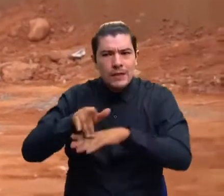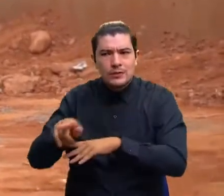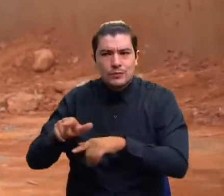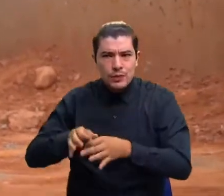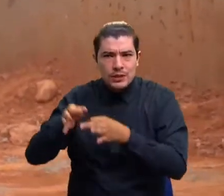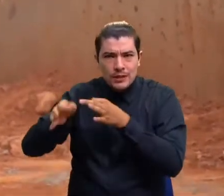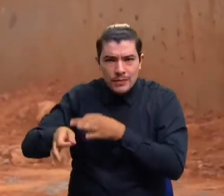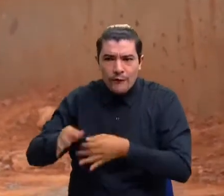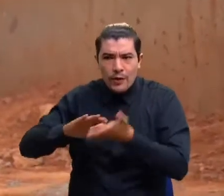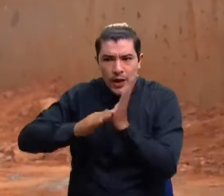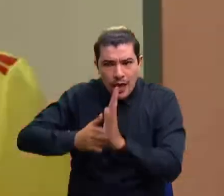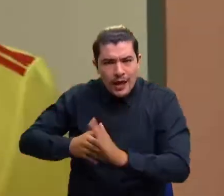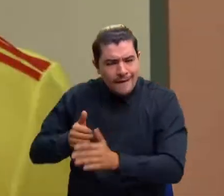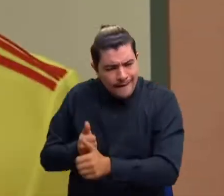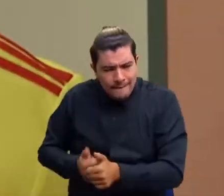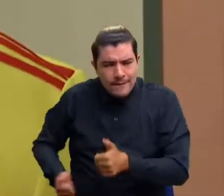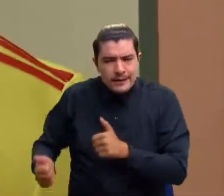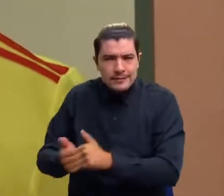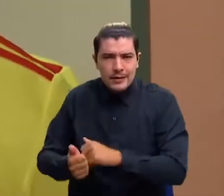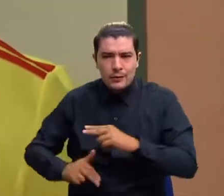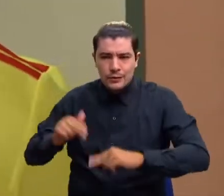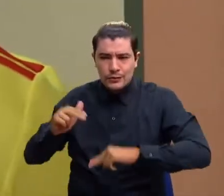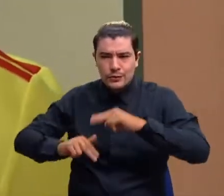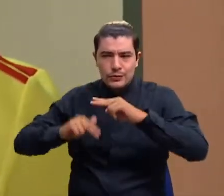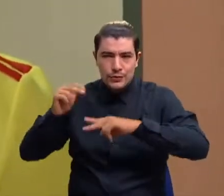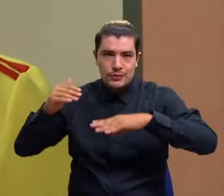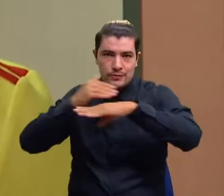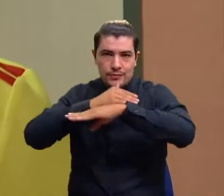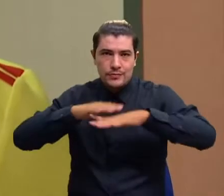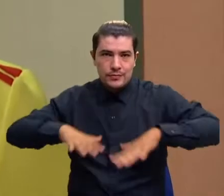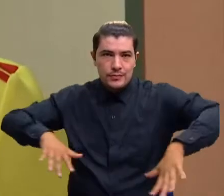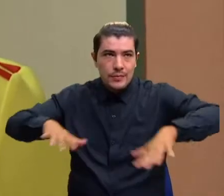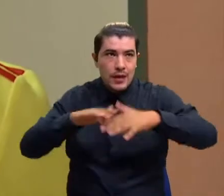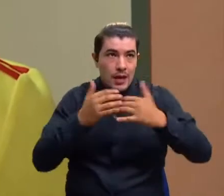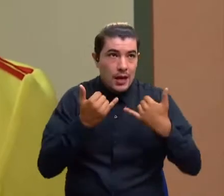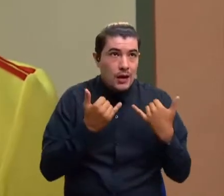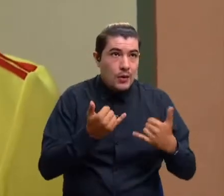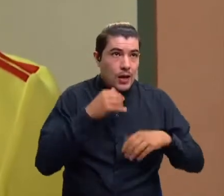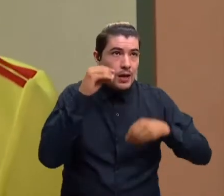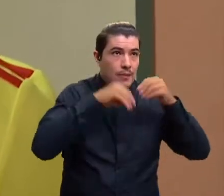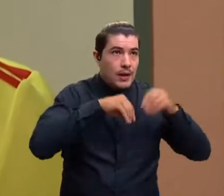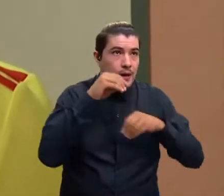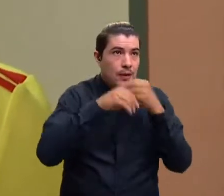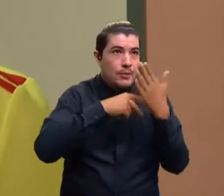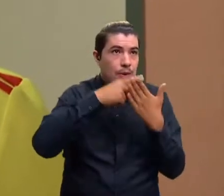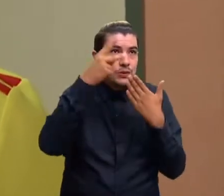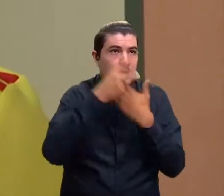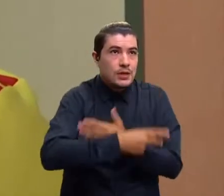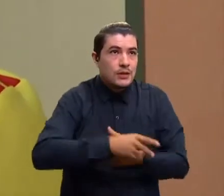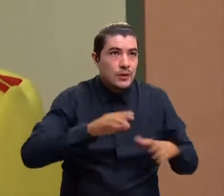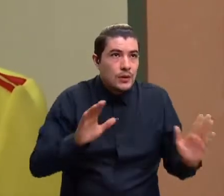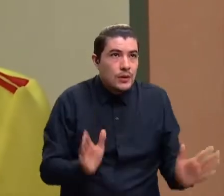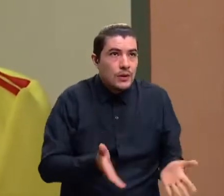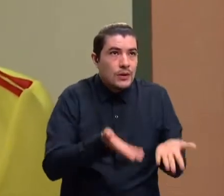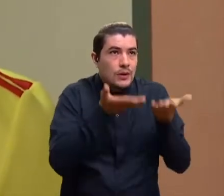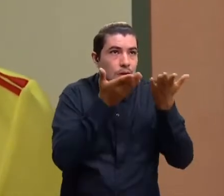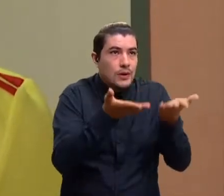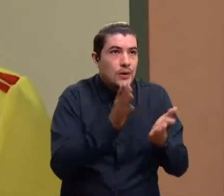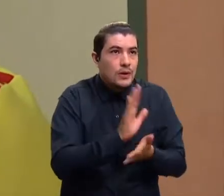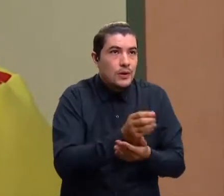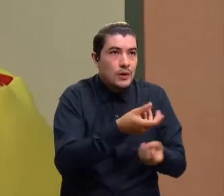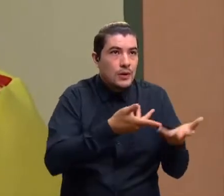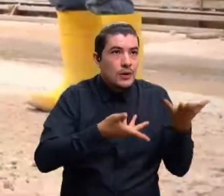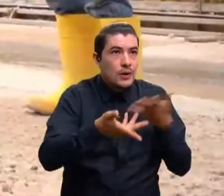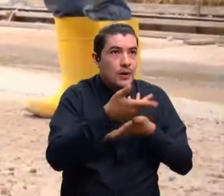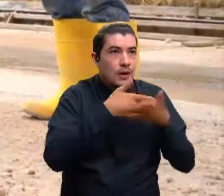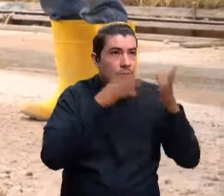del municipio. La idea es que nosotros ahorita estamos trabajando en los proyectos de mejoramiento de la malla vial y también hacer compartido lo